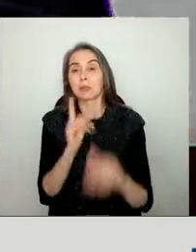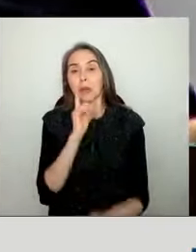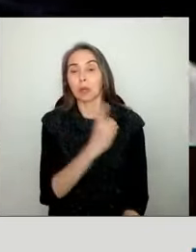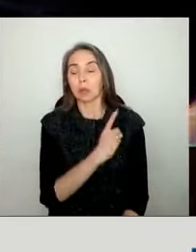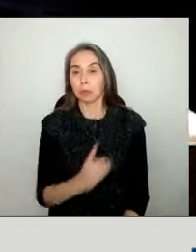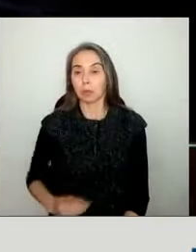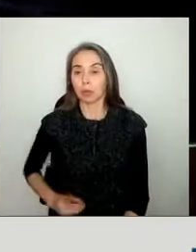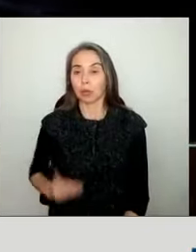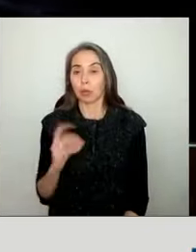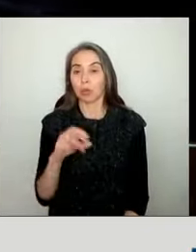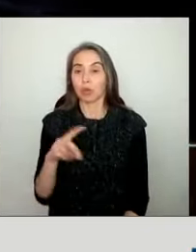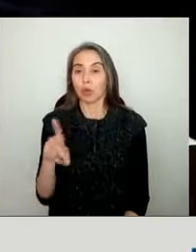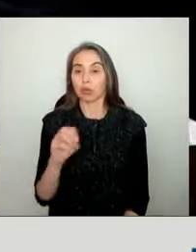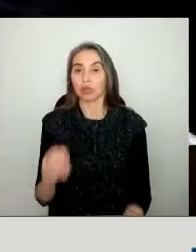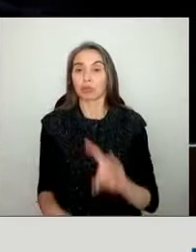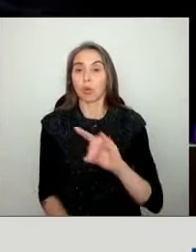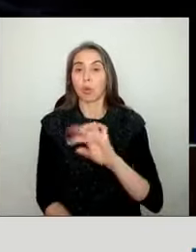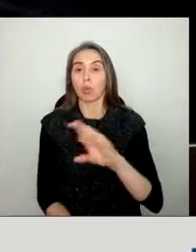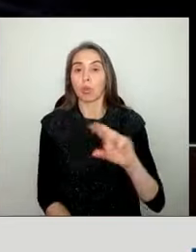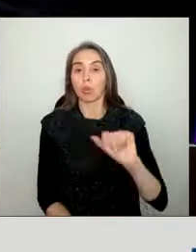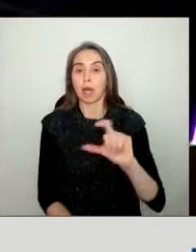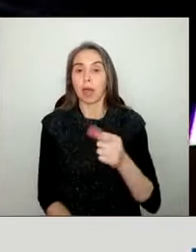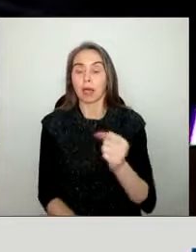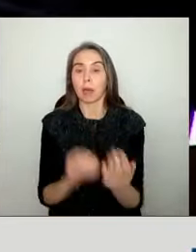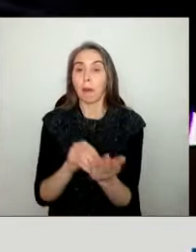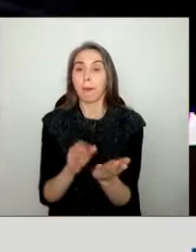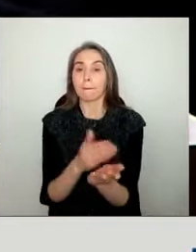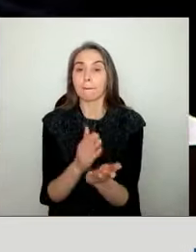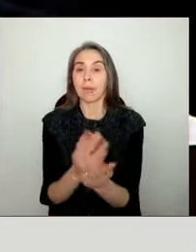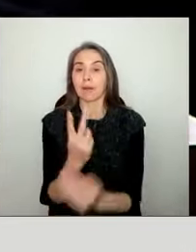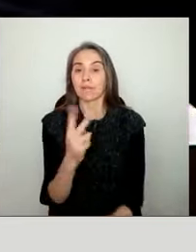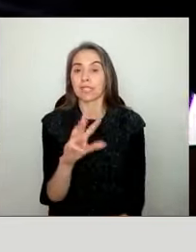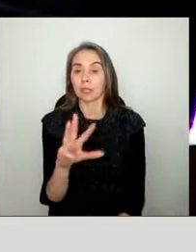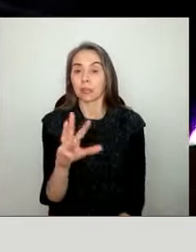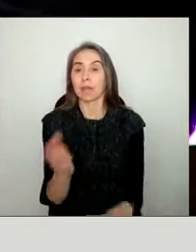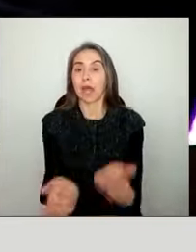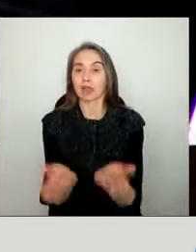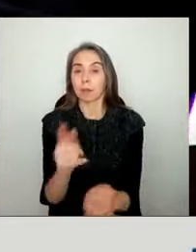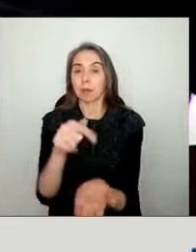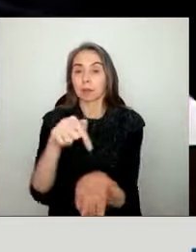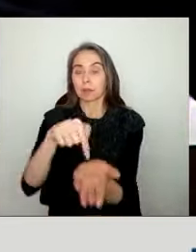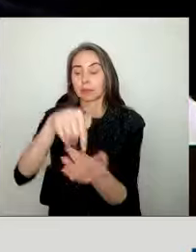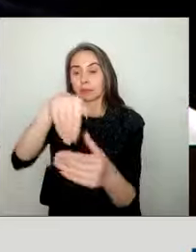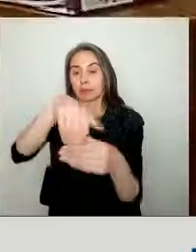donoso y Francisco undurraga y que consta en las páginas 29 del Comparado en